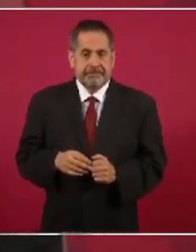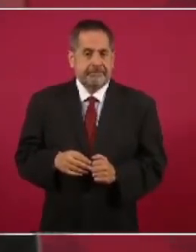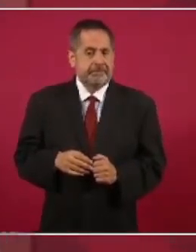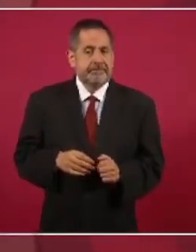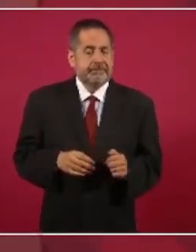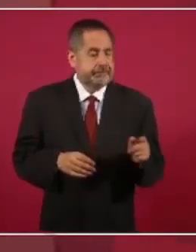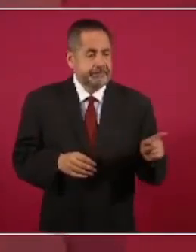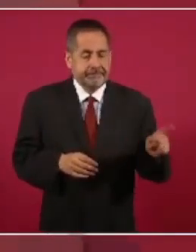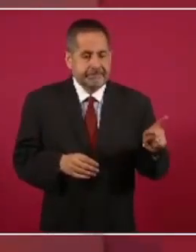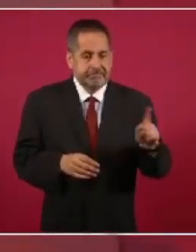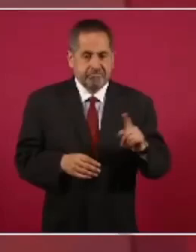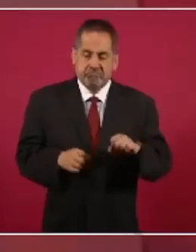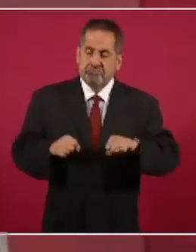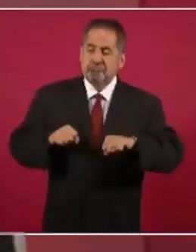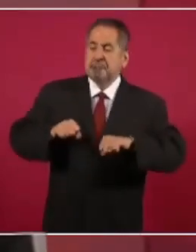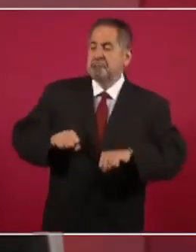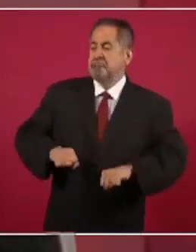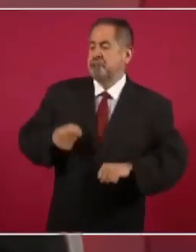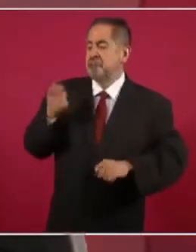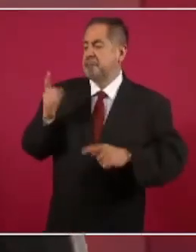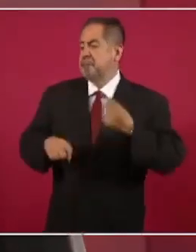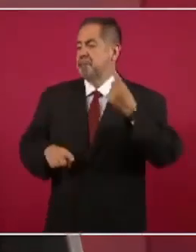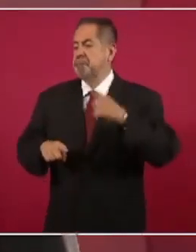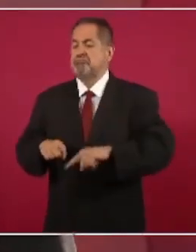manera prepotente,